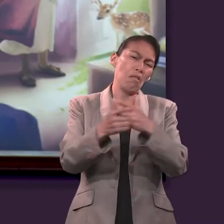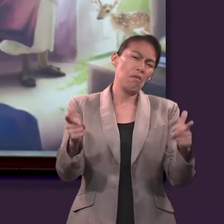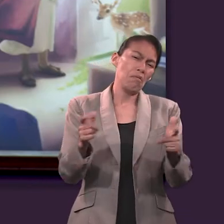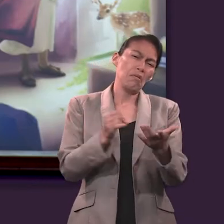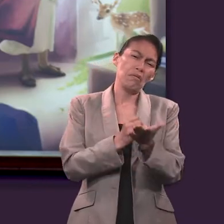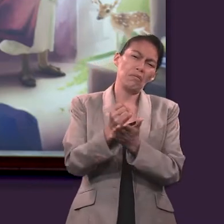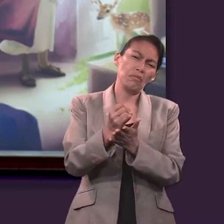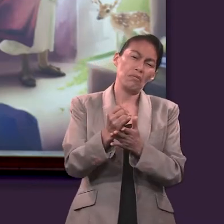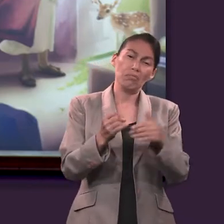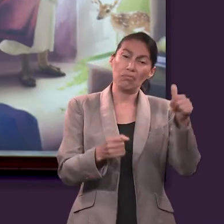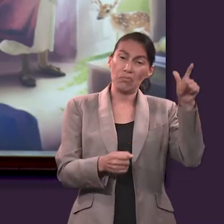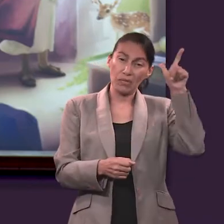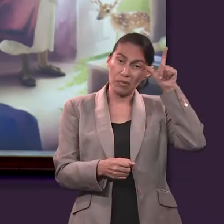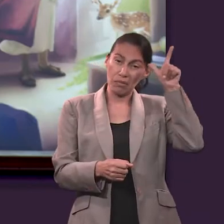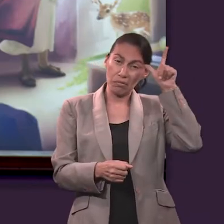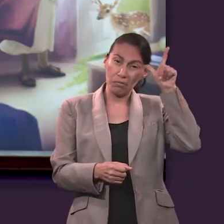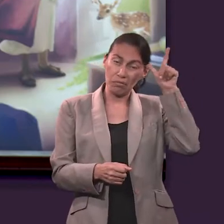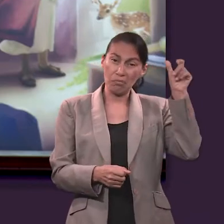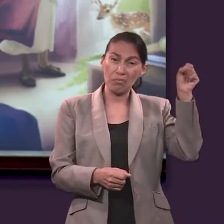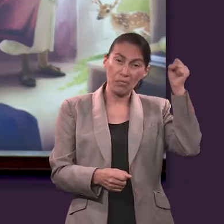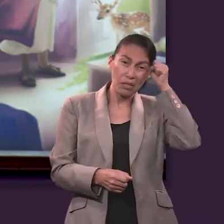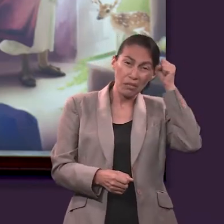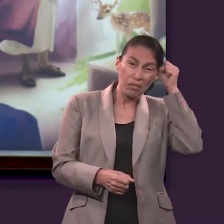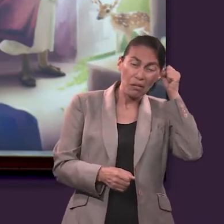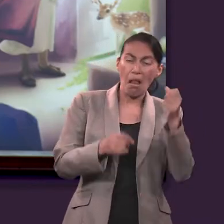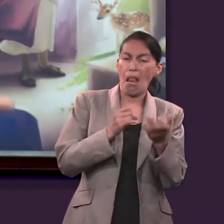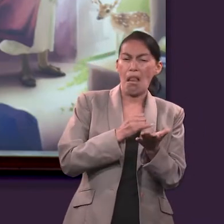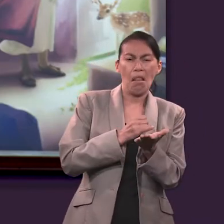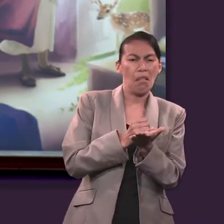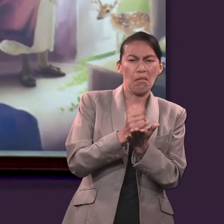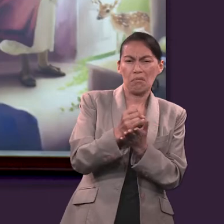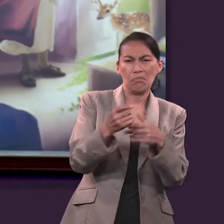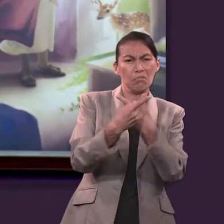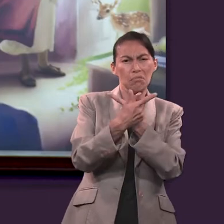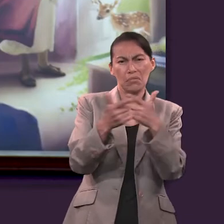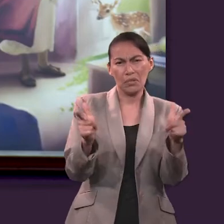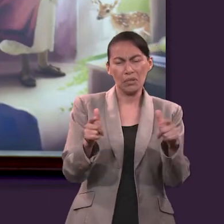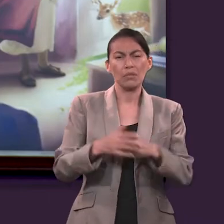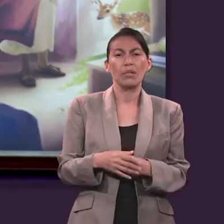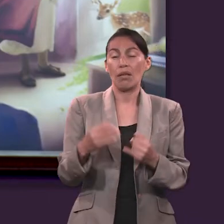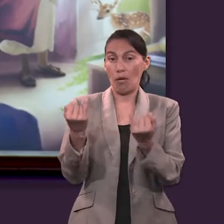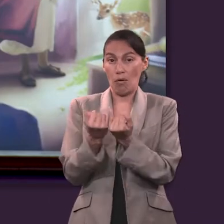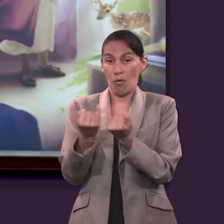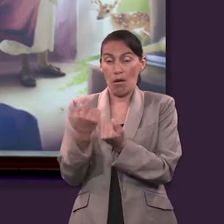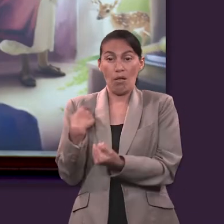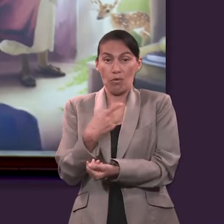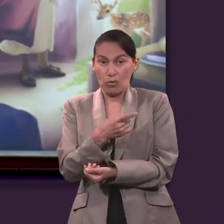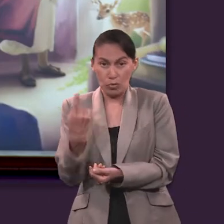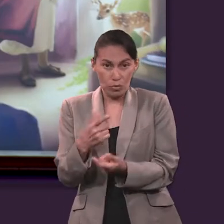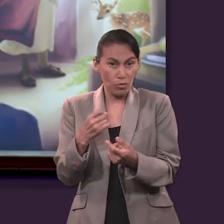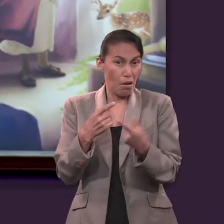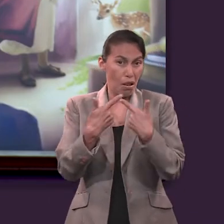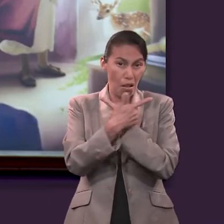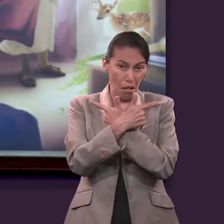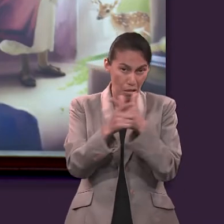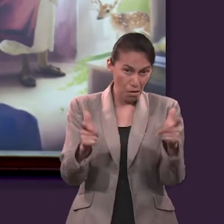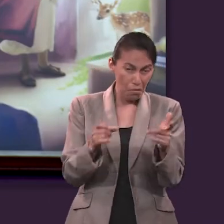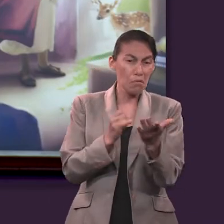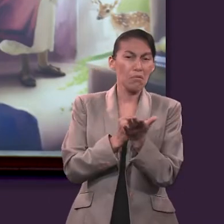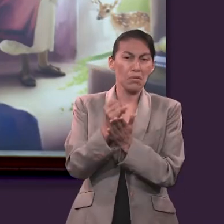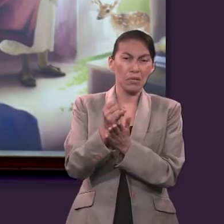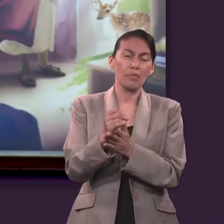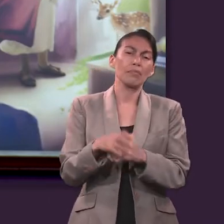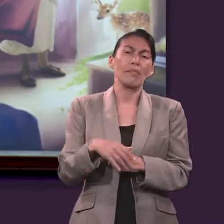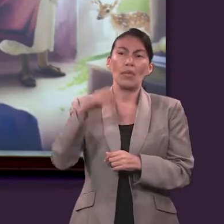la oportunidad de ejercer su libre albedrío, de tomar las decisiones que quisiera tomar. Y eso también es una muestra